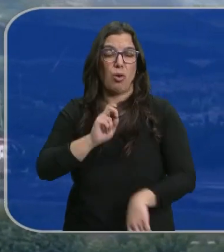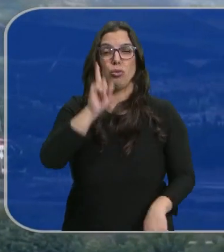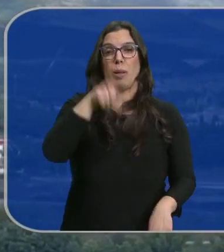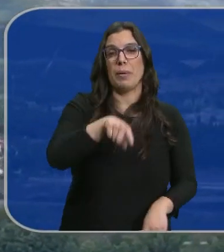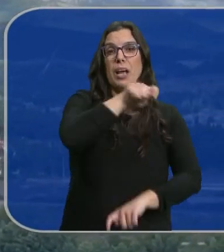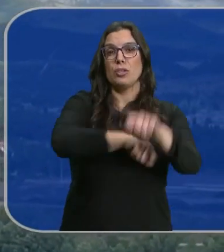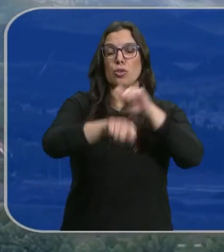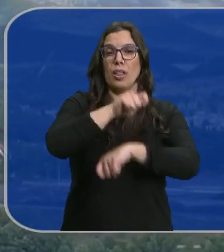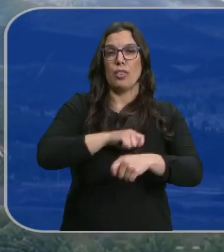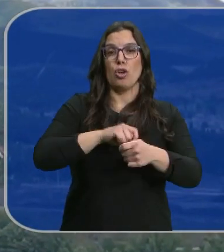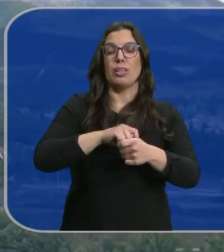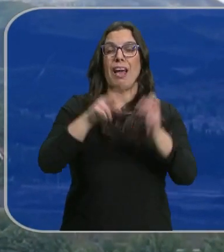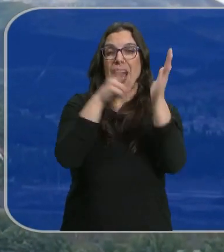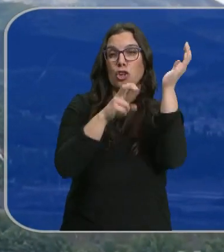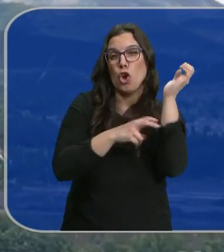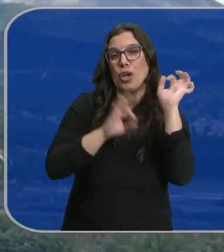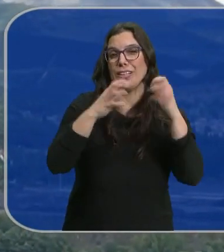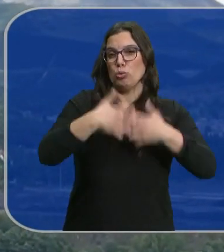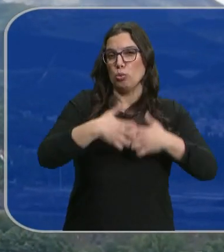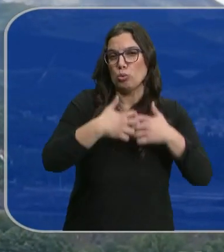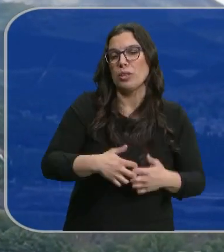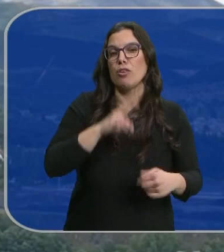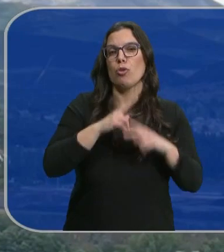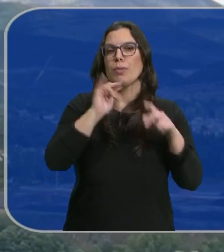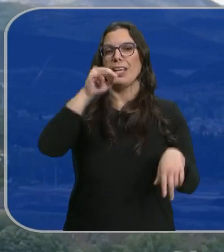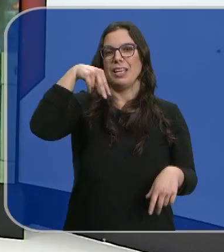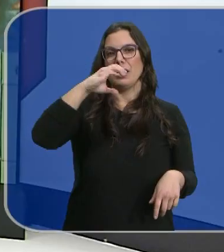la Asociación de Arqueología Industrial Incuna.